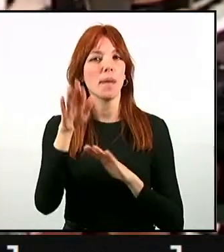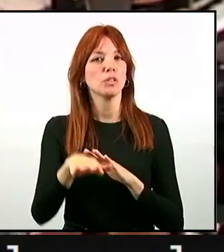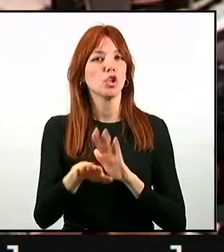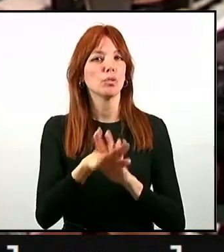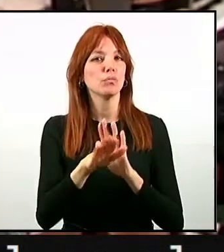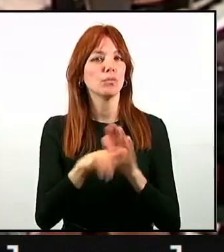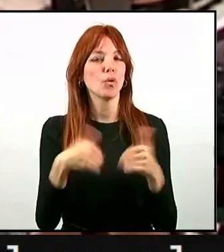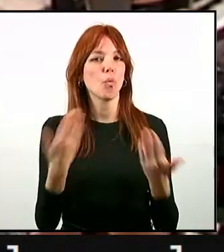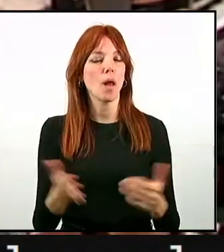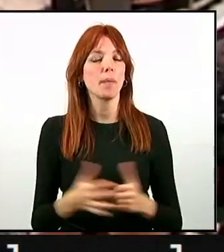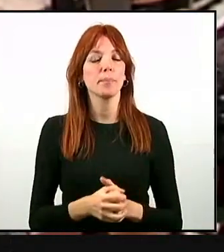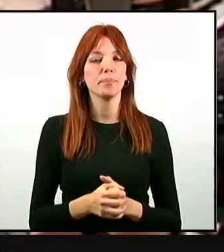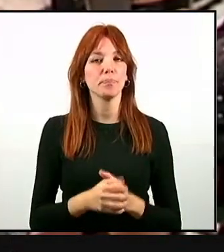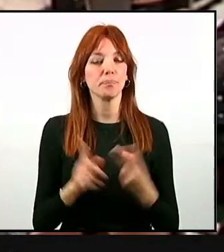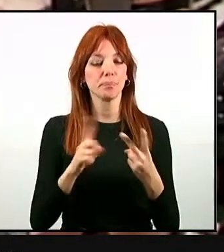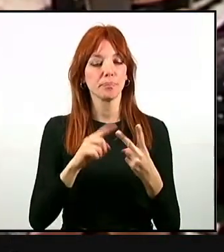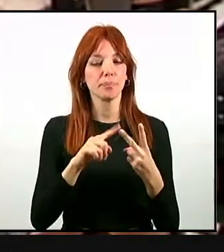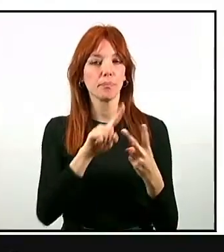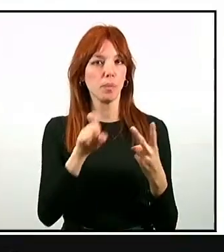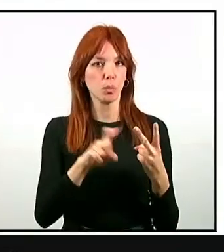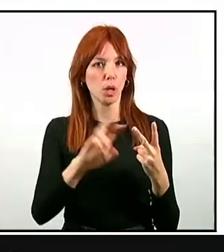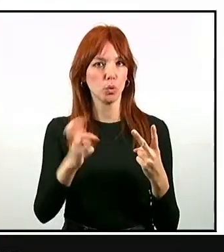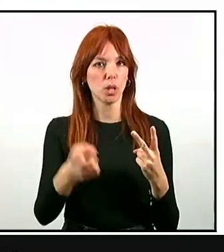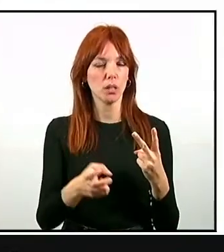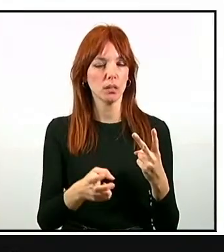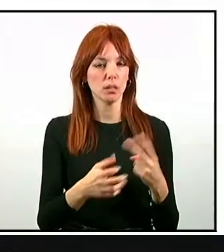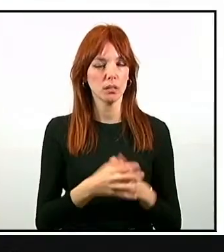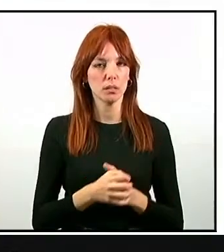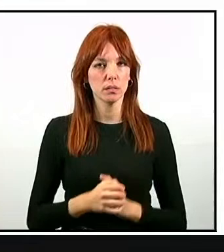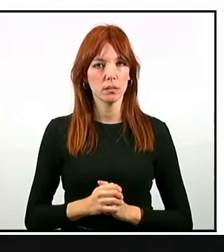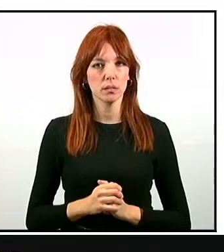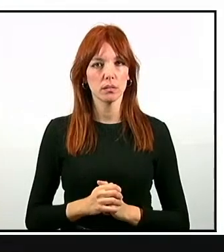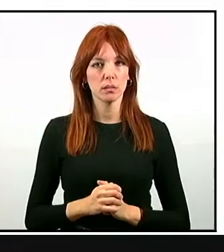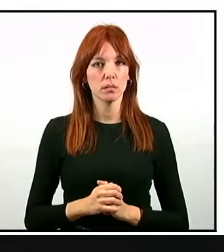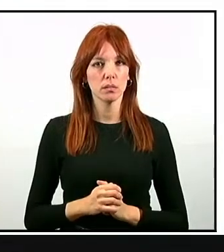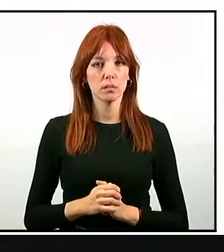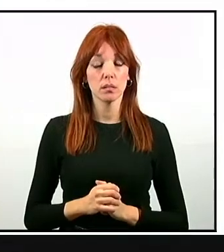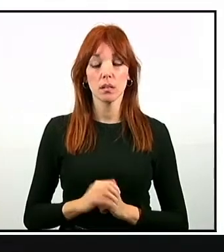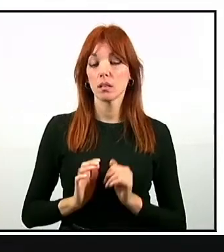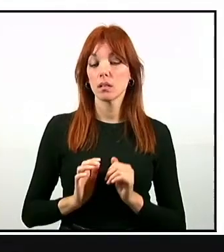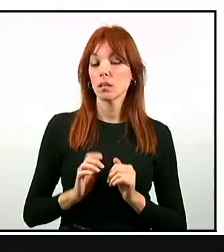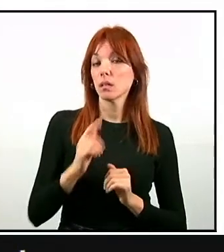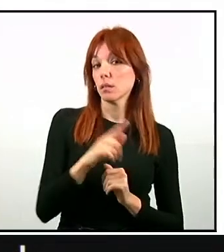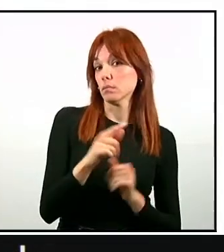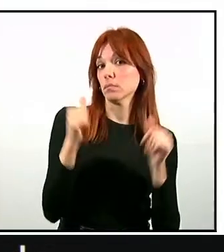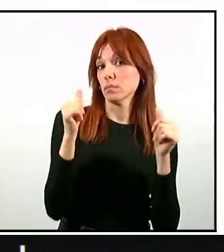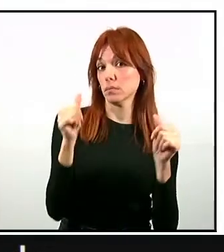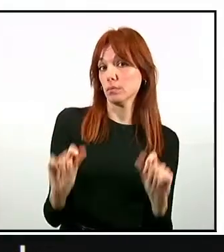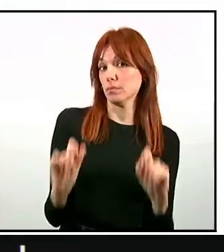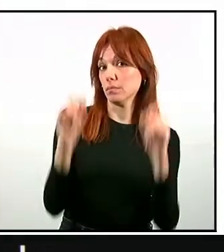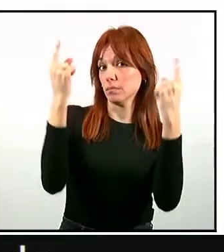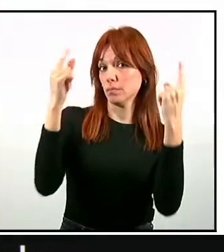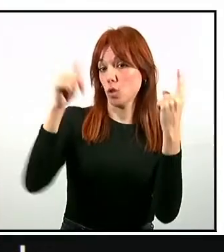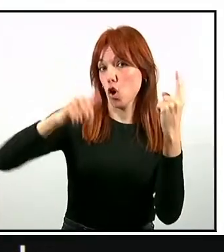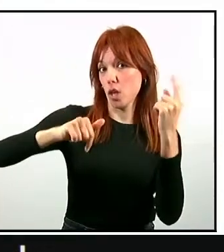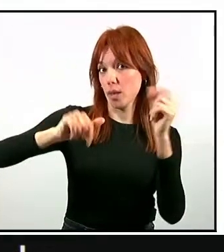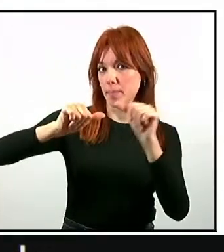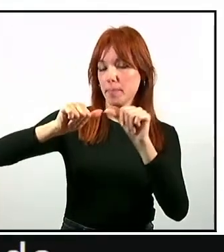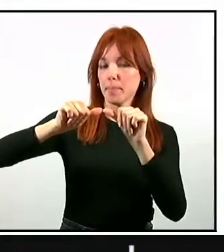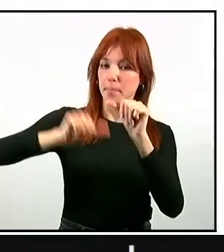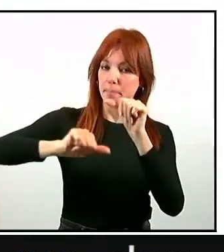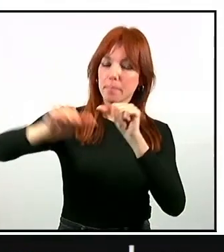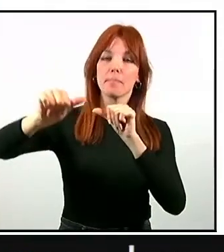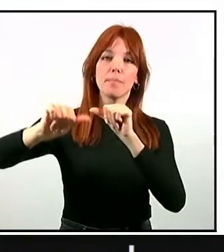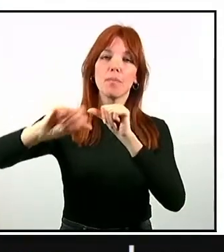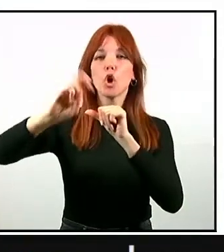Y, bueno, cuando me conteste, otra. Pues el siguiente paso de Envision en estos momentos que tiene que dar la